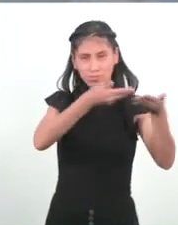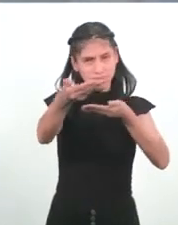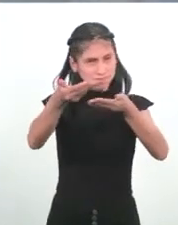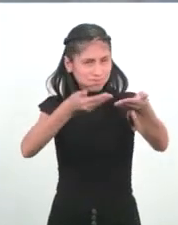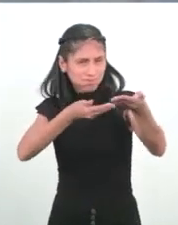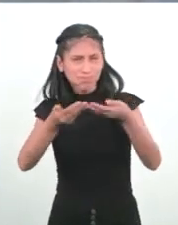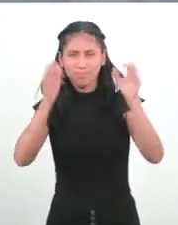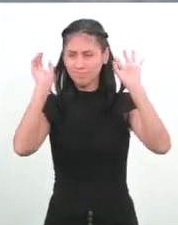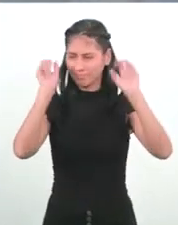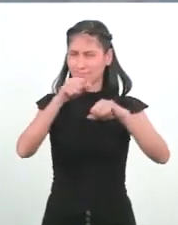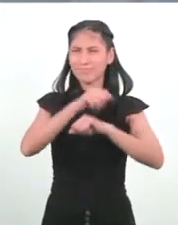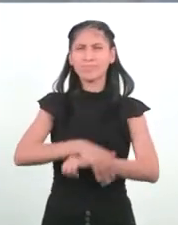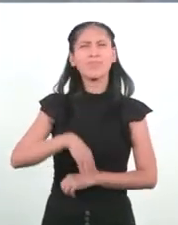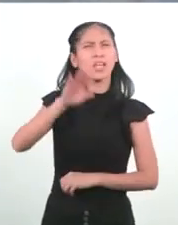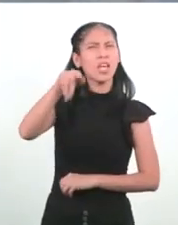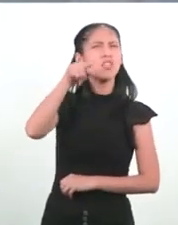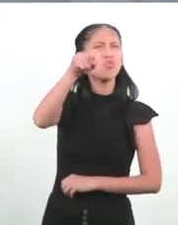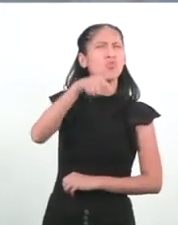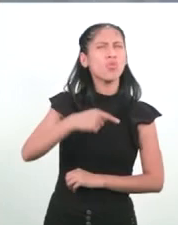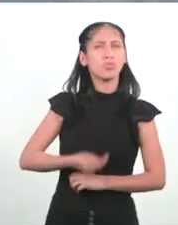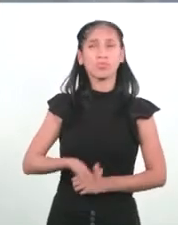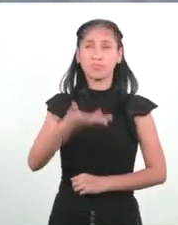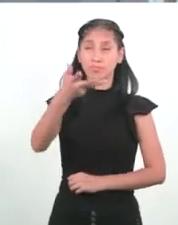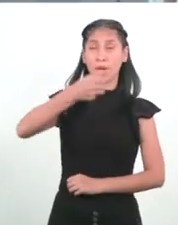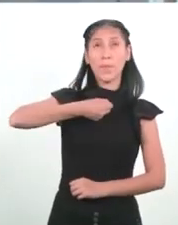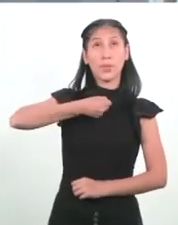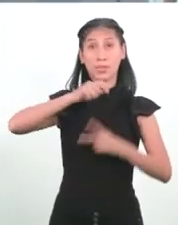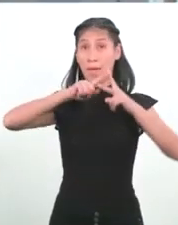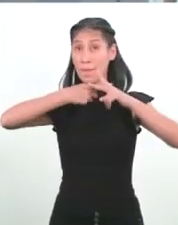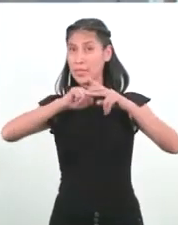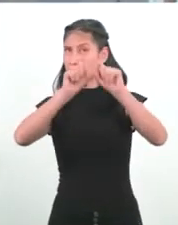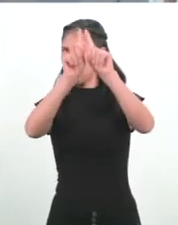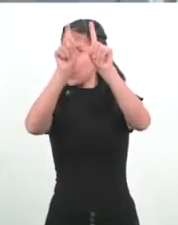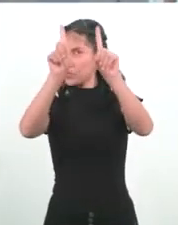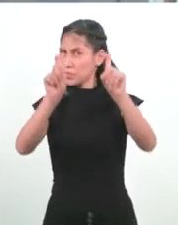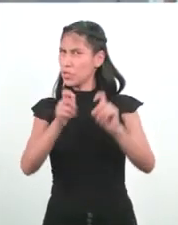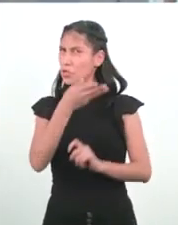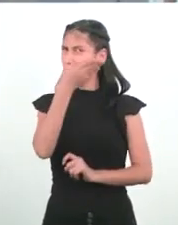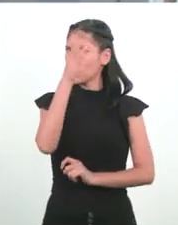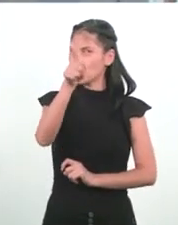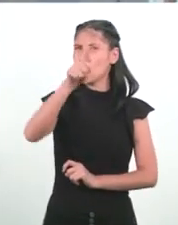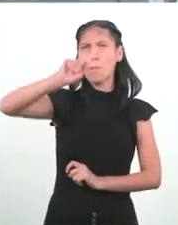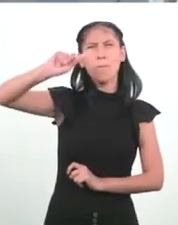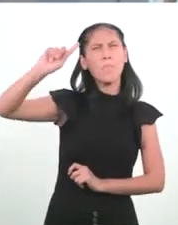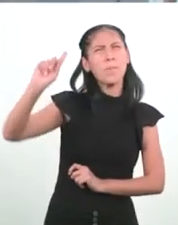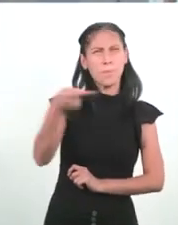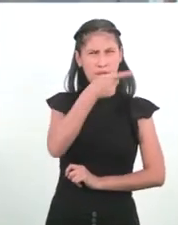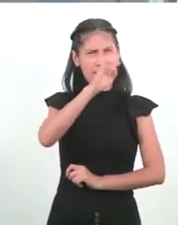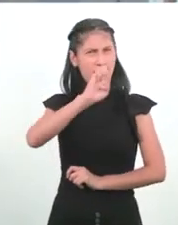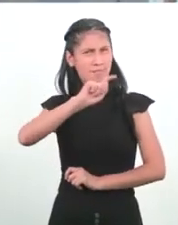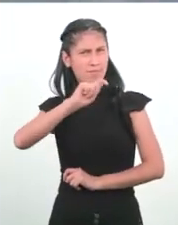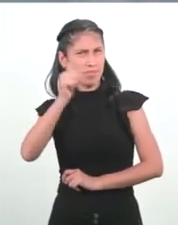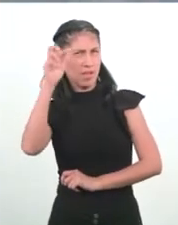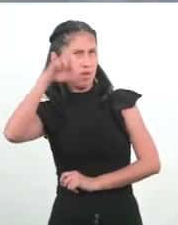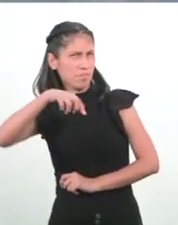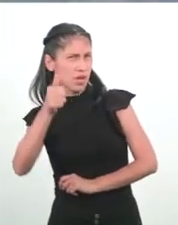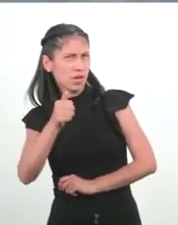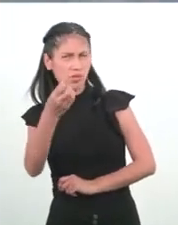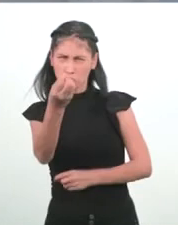¡Listo! Señor maniquí, empezaremos haciéndole preguntas sobre su primera etapa.